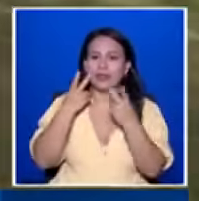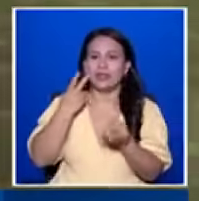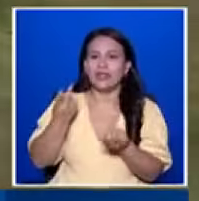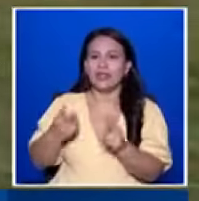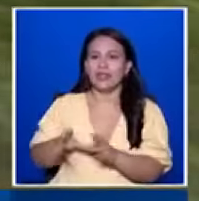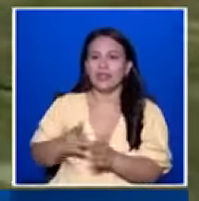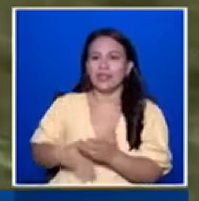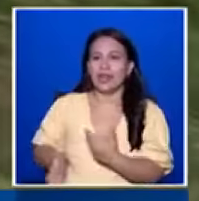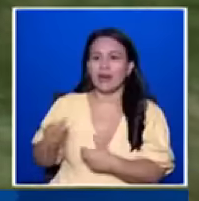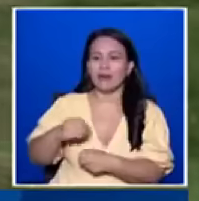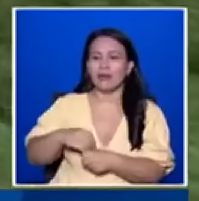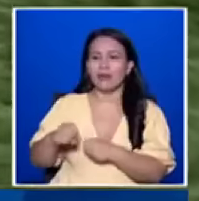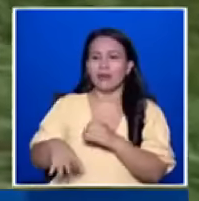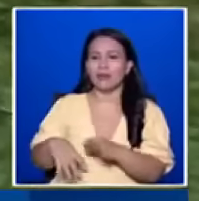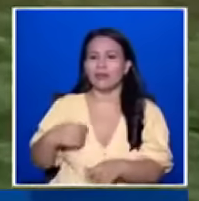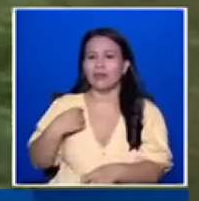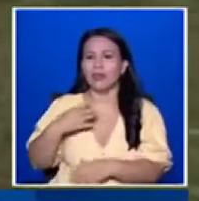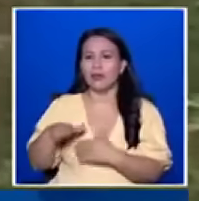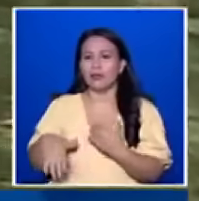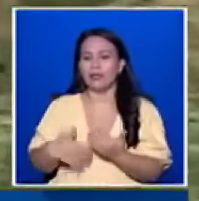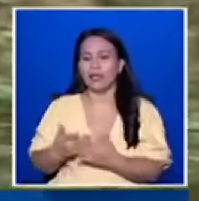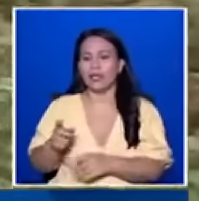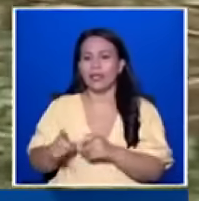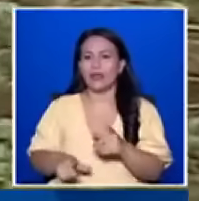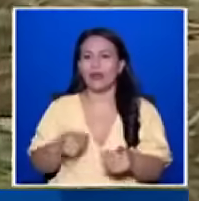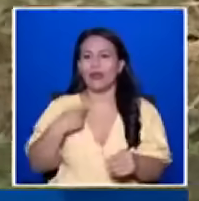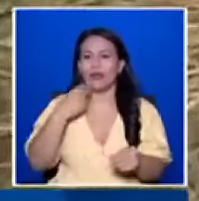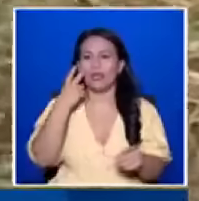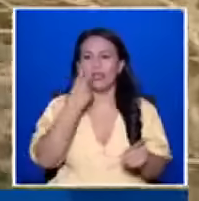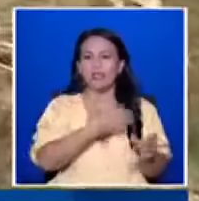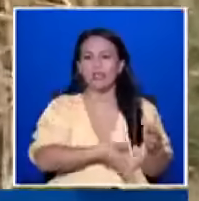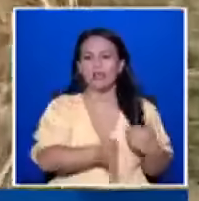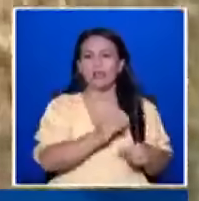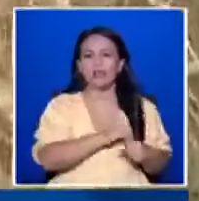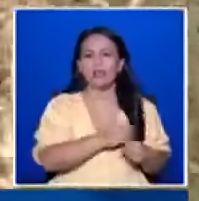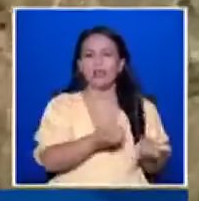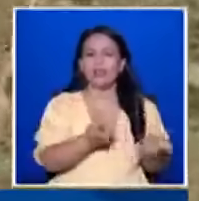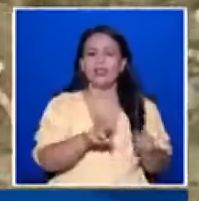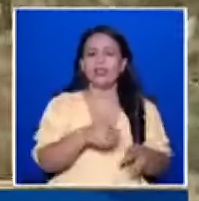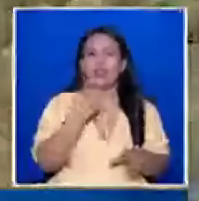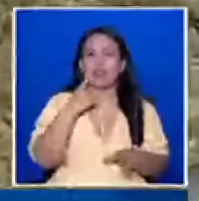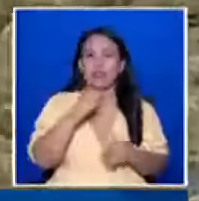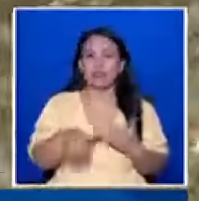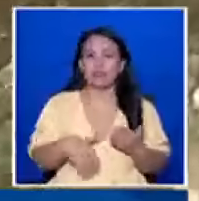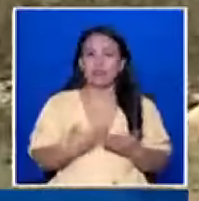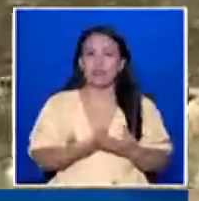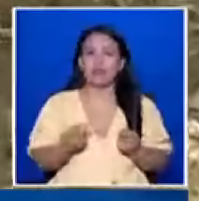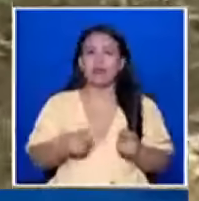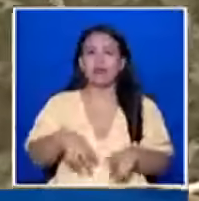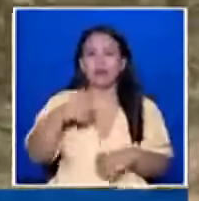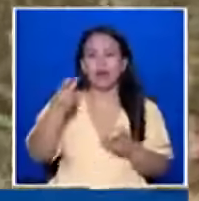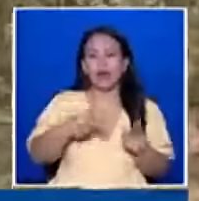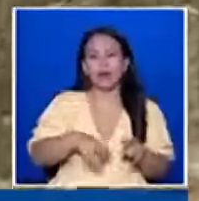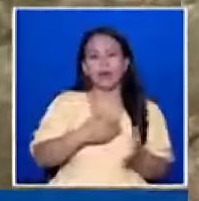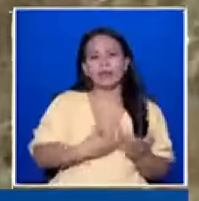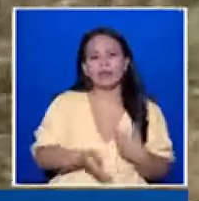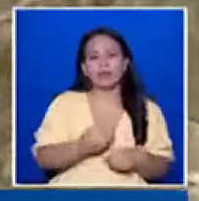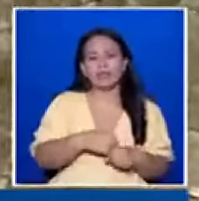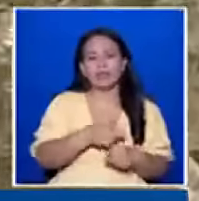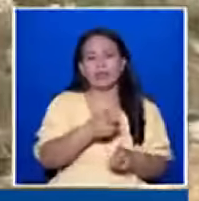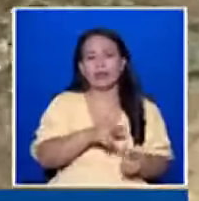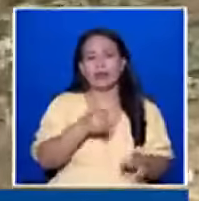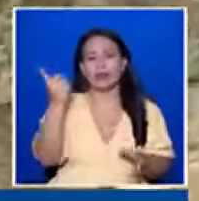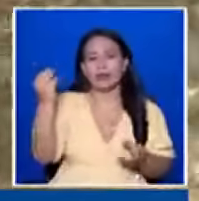que se está anunciando que estamos cada vez más cerca de la posible llegada del fenómeno del Niño, y esto podría ocasionar que